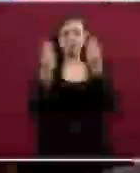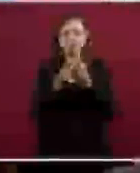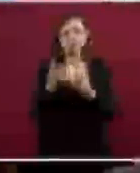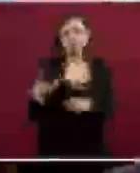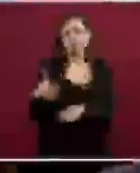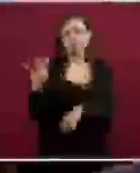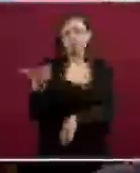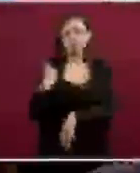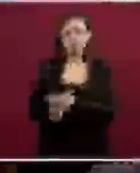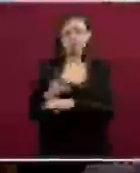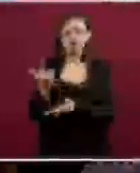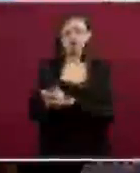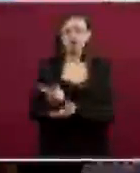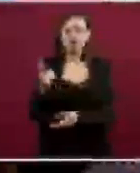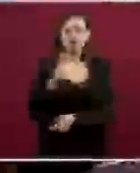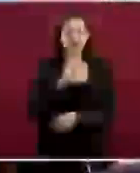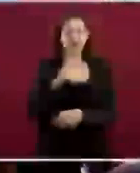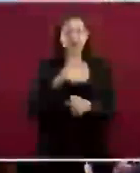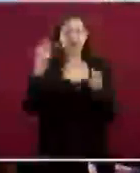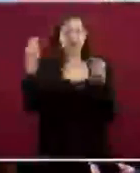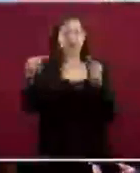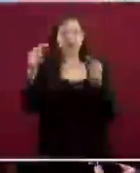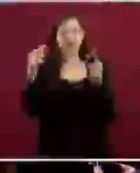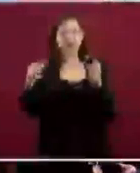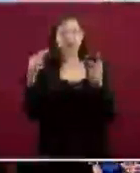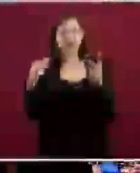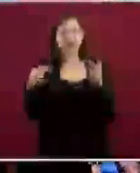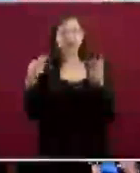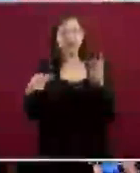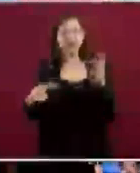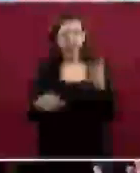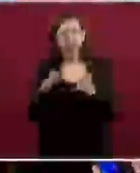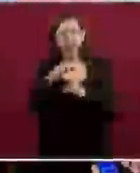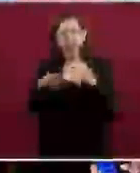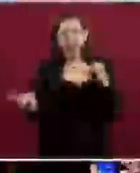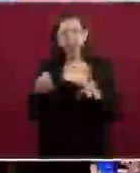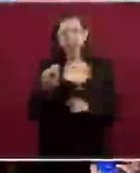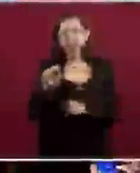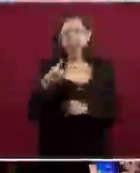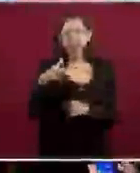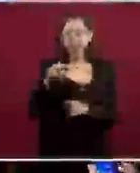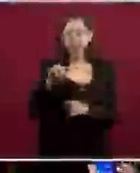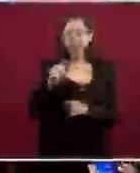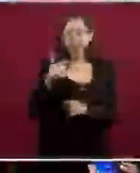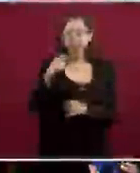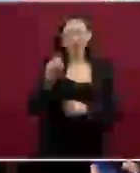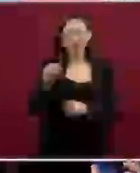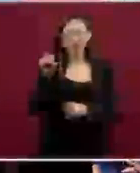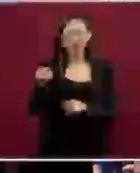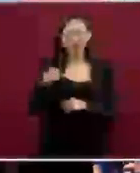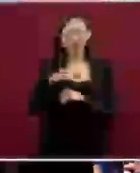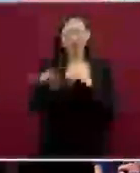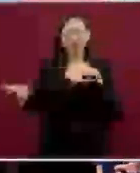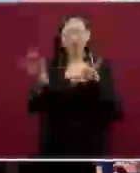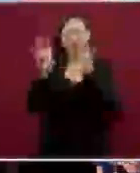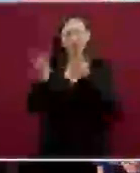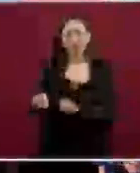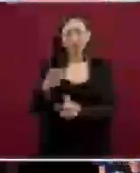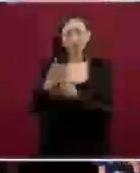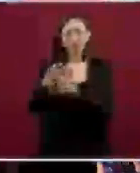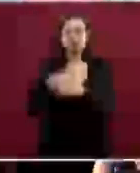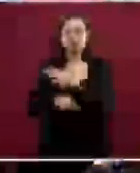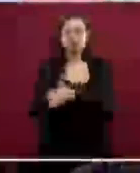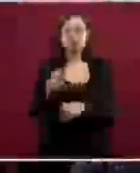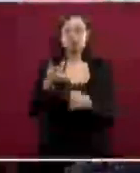relevantes aquí tenemos los nombres este es el último sentido más xavi hernández este este este grupo